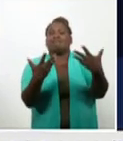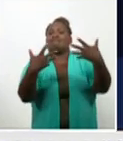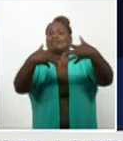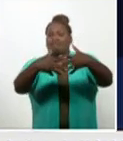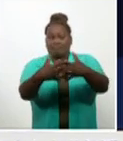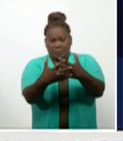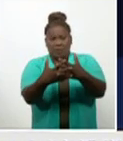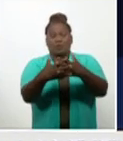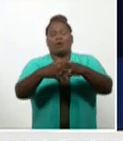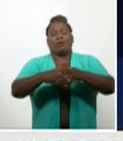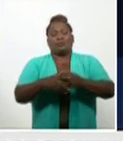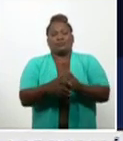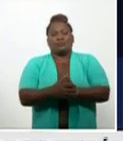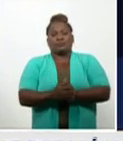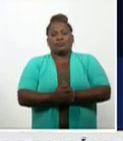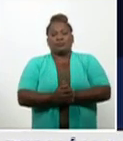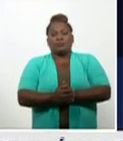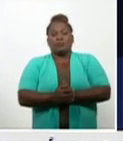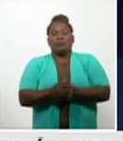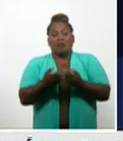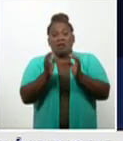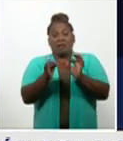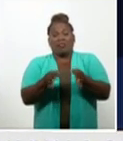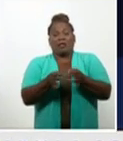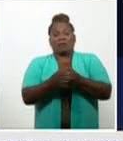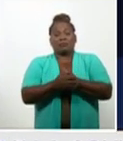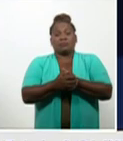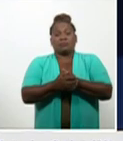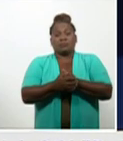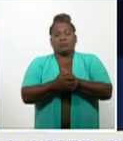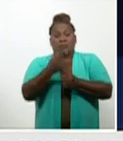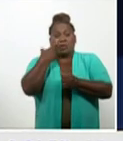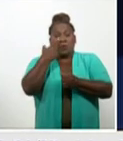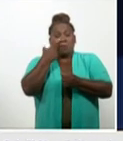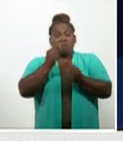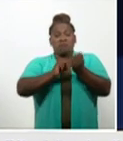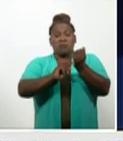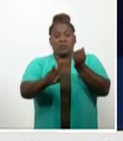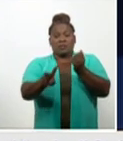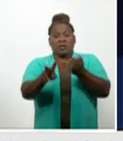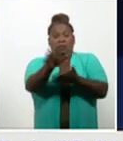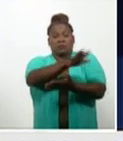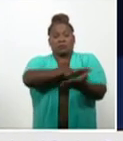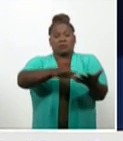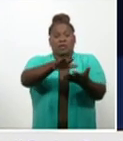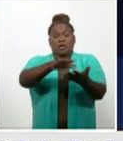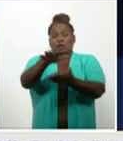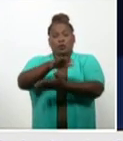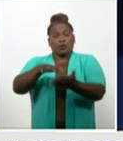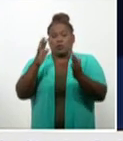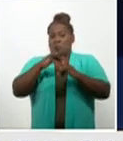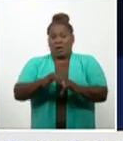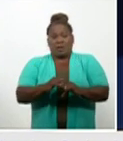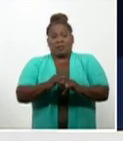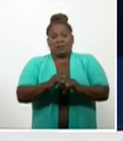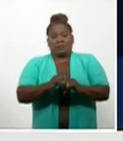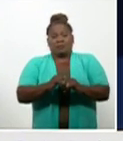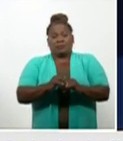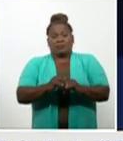con eso. Es verdad, y lo veíamos con el número de provincias y territorios que no tienen transmisión, pues